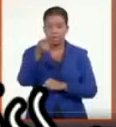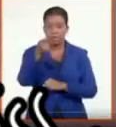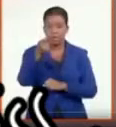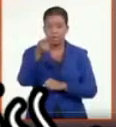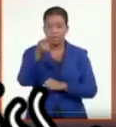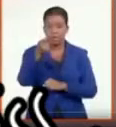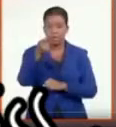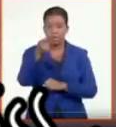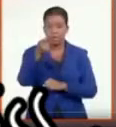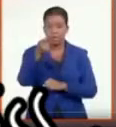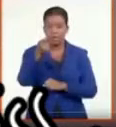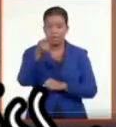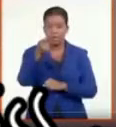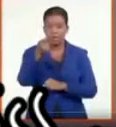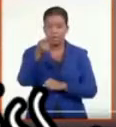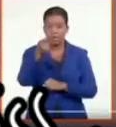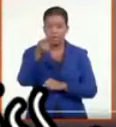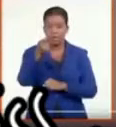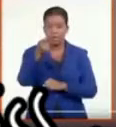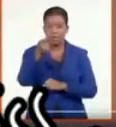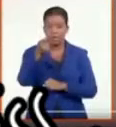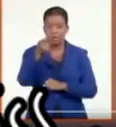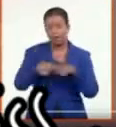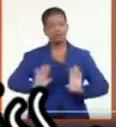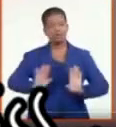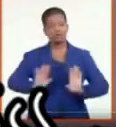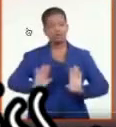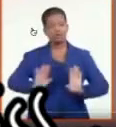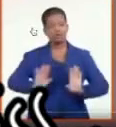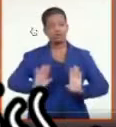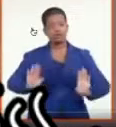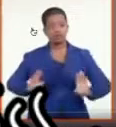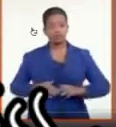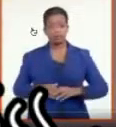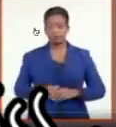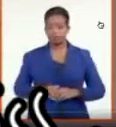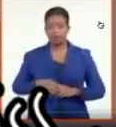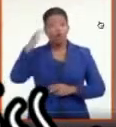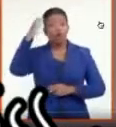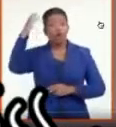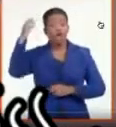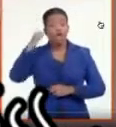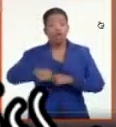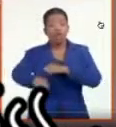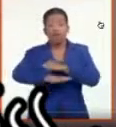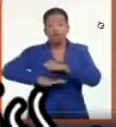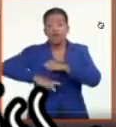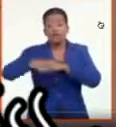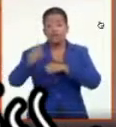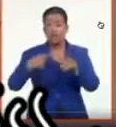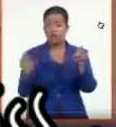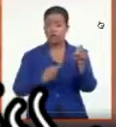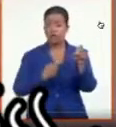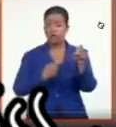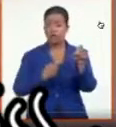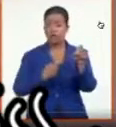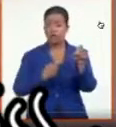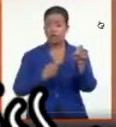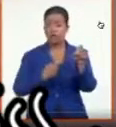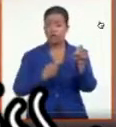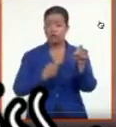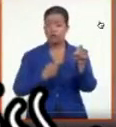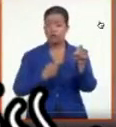a decir porque esto es simple mira es muy corto Hay que luchar contra los precios especulativos y abusivos